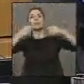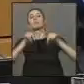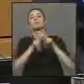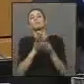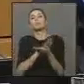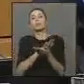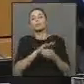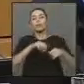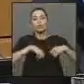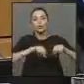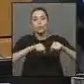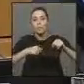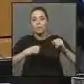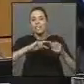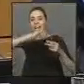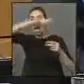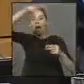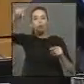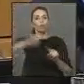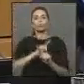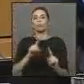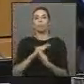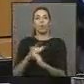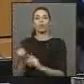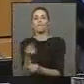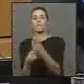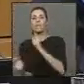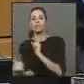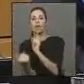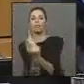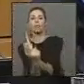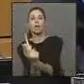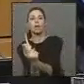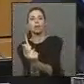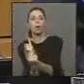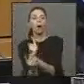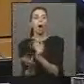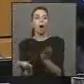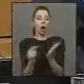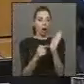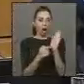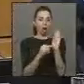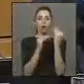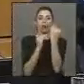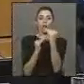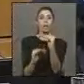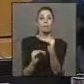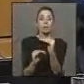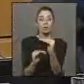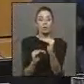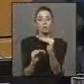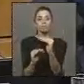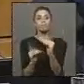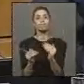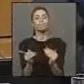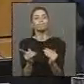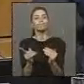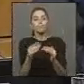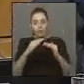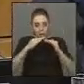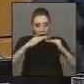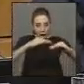compuesta de una serie de pasos intermediarios. Esta limitación ha impedido claramente que